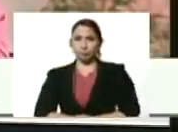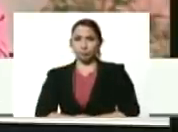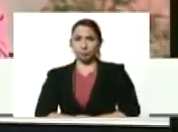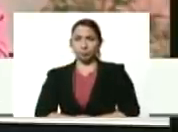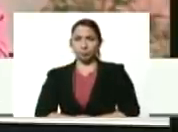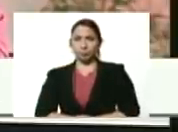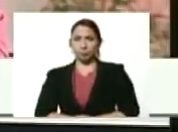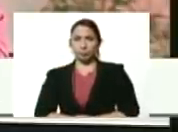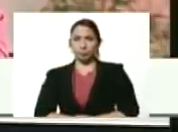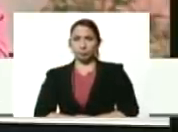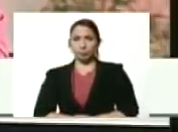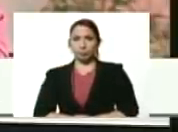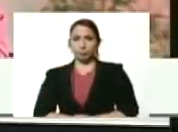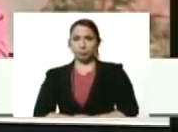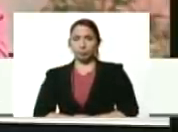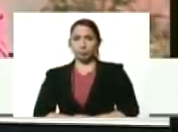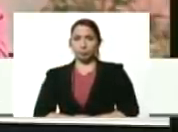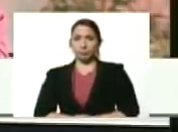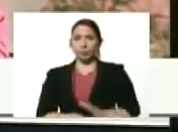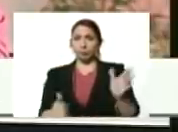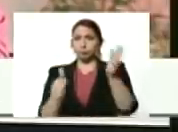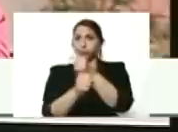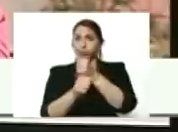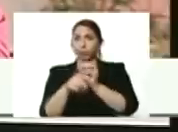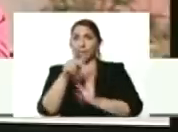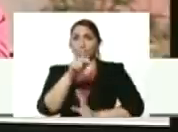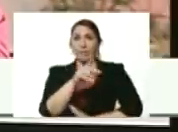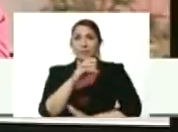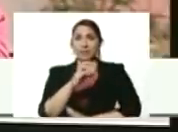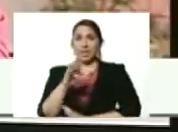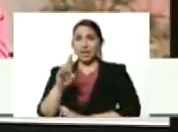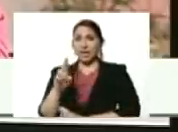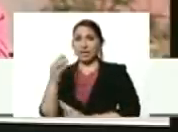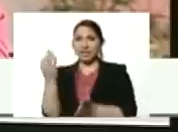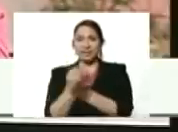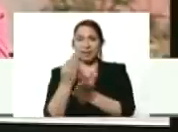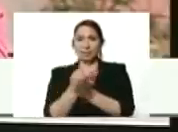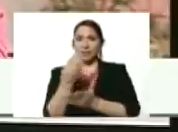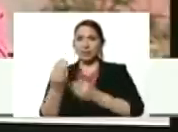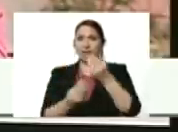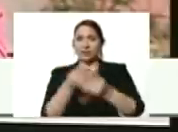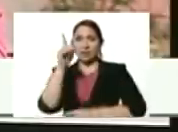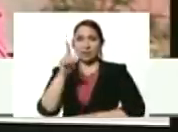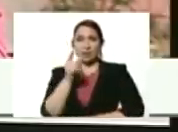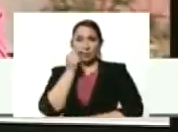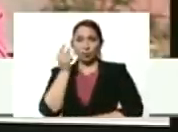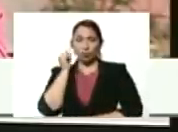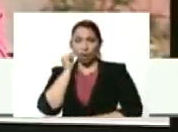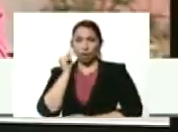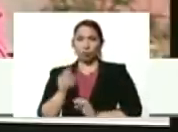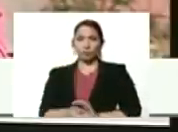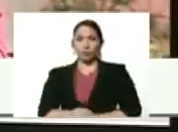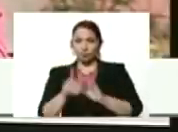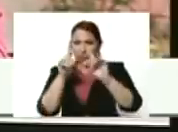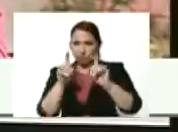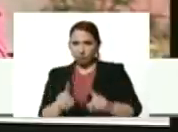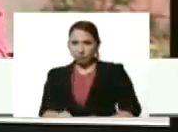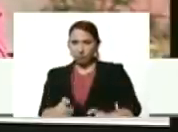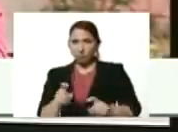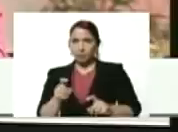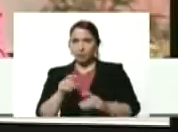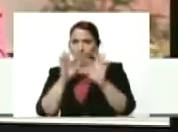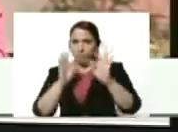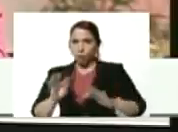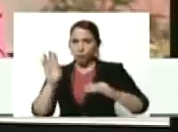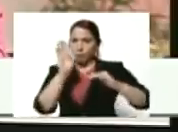Siempre se le hace prueba de coronavirus PCR a todos los diputados y diputadas como parte de los mecanismos de protección,